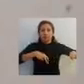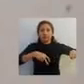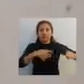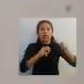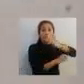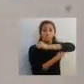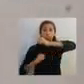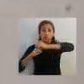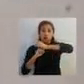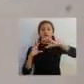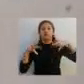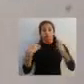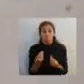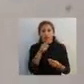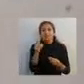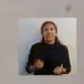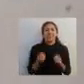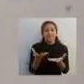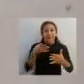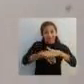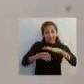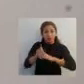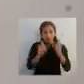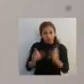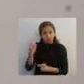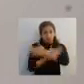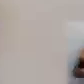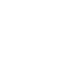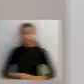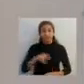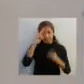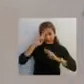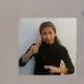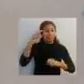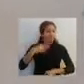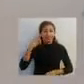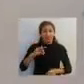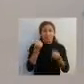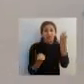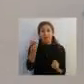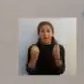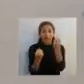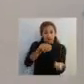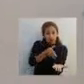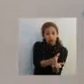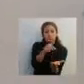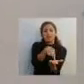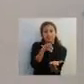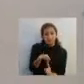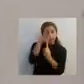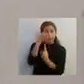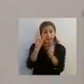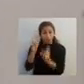puentes peatonales, ya que brindan accesibilidad a las personas con discapacidad. Respeta siempre los estacionamientos reservados